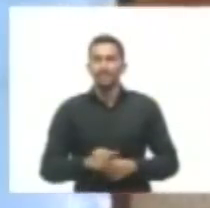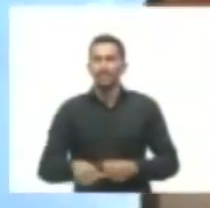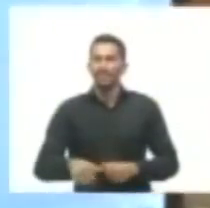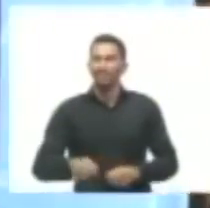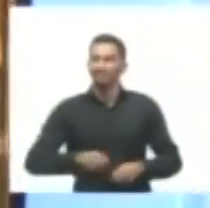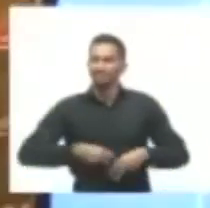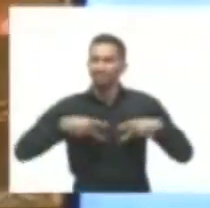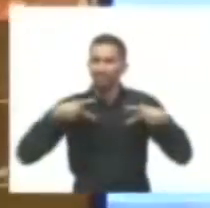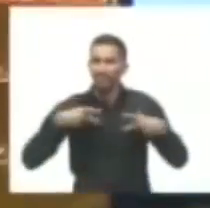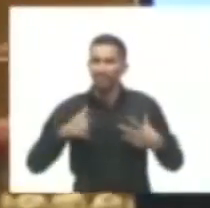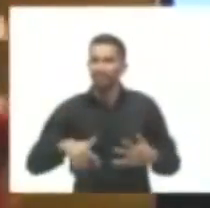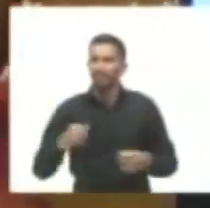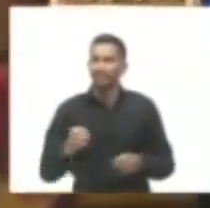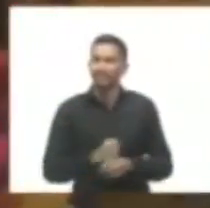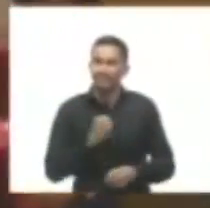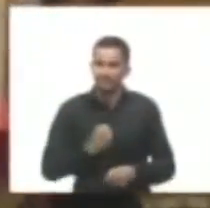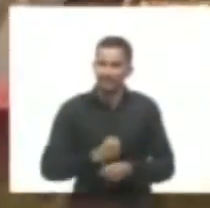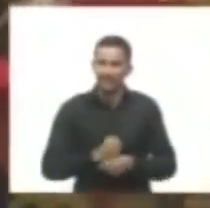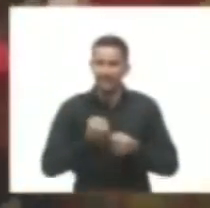trabajo, de esfuerzo,